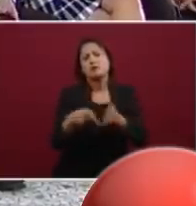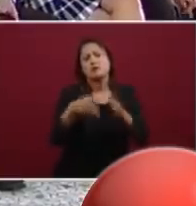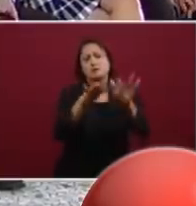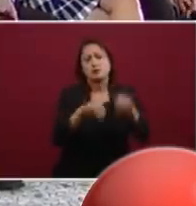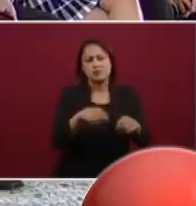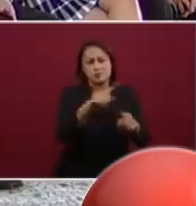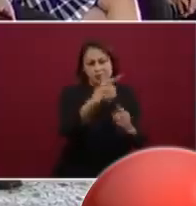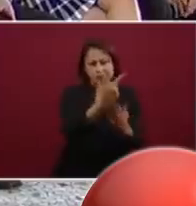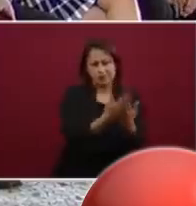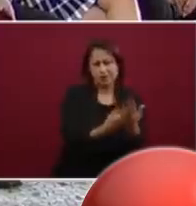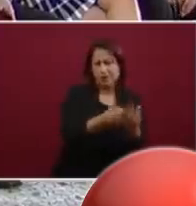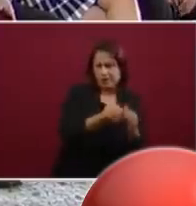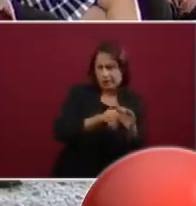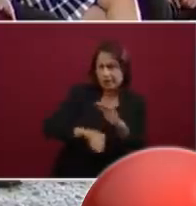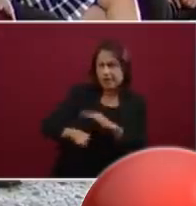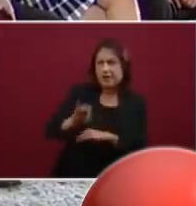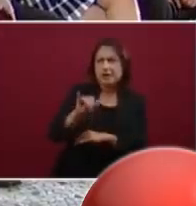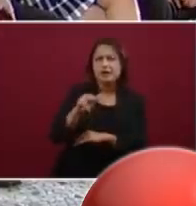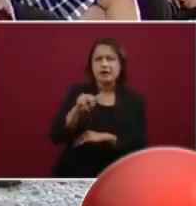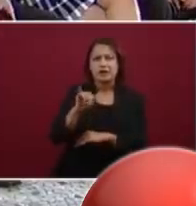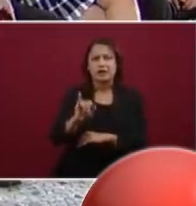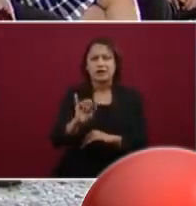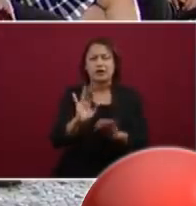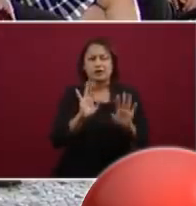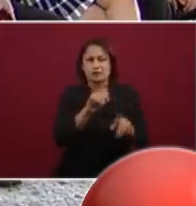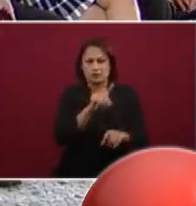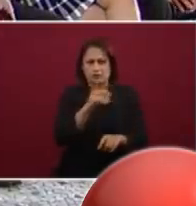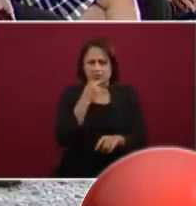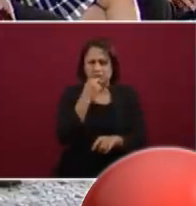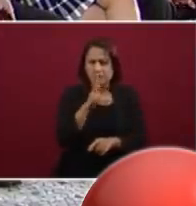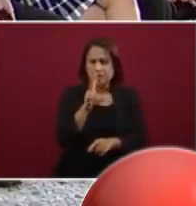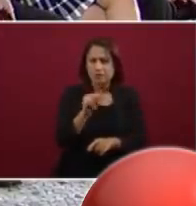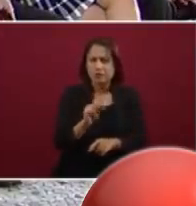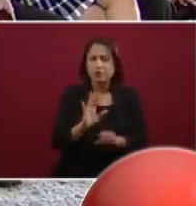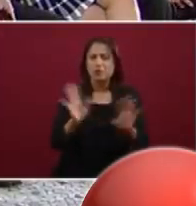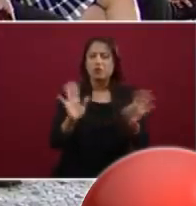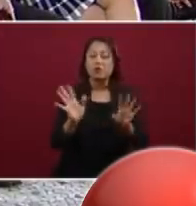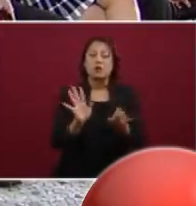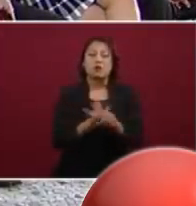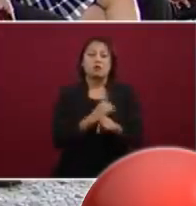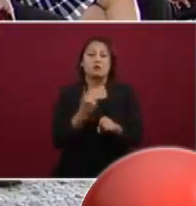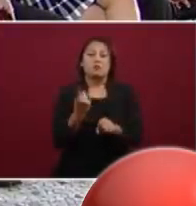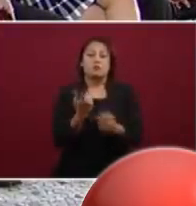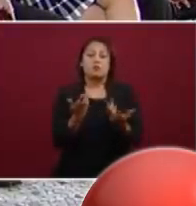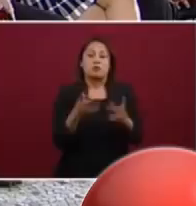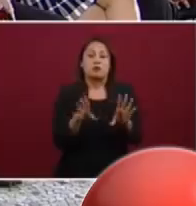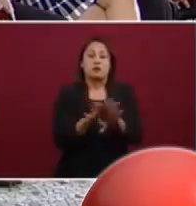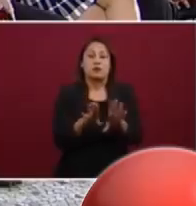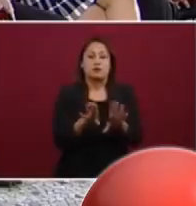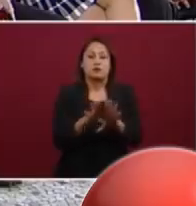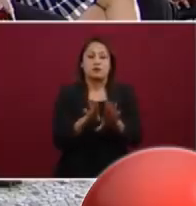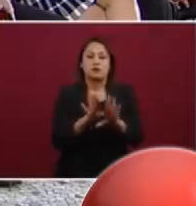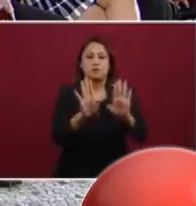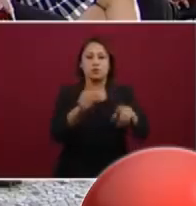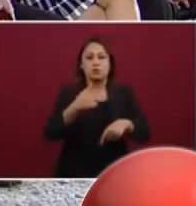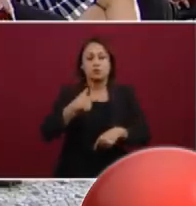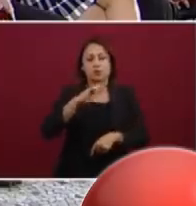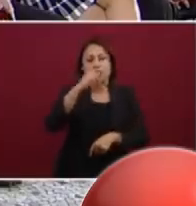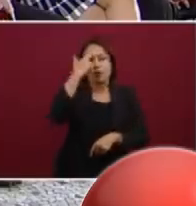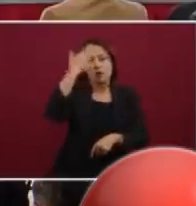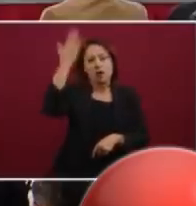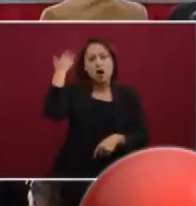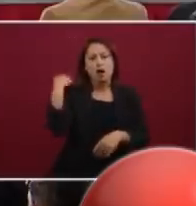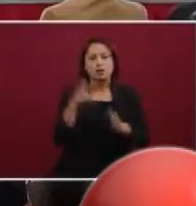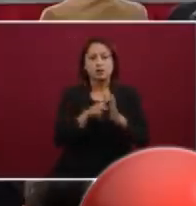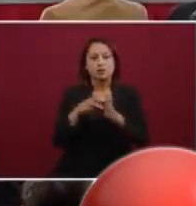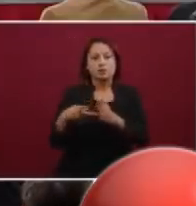INAI, esos nombres? Sí. Porque, honestamente, presidente, esto es absolutamente antiético. A mí me enseñaron en los primeros semestres de periodismo